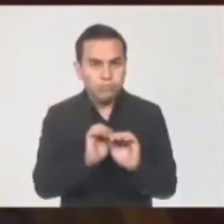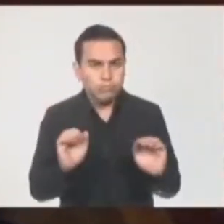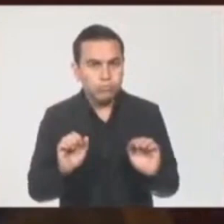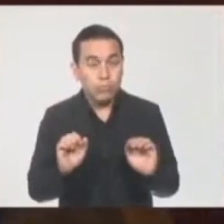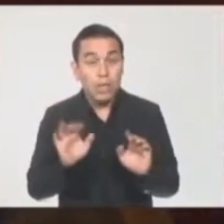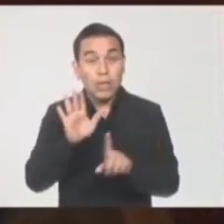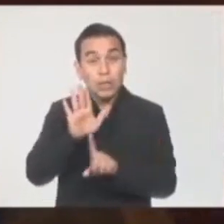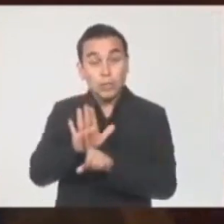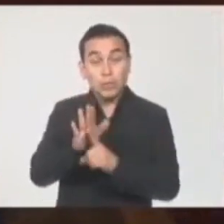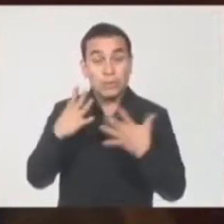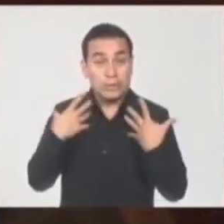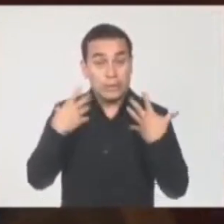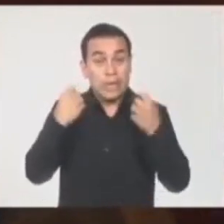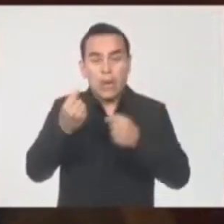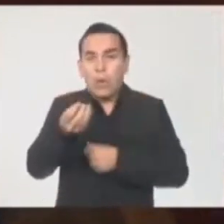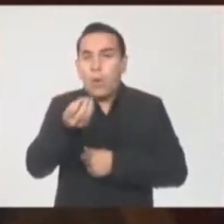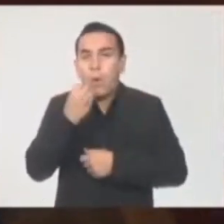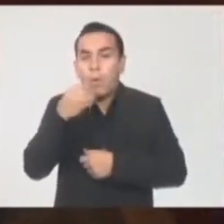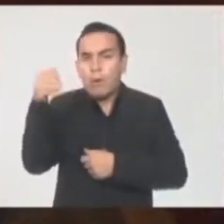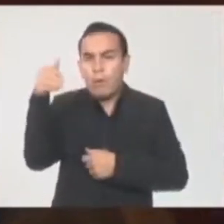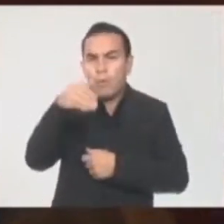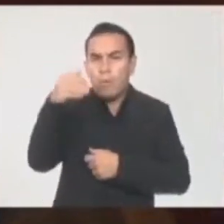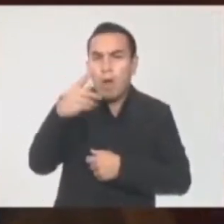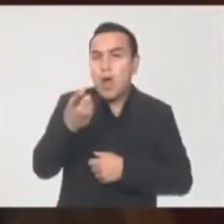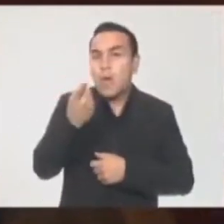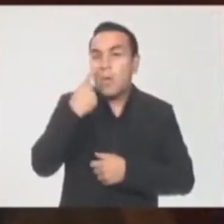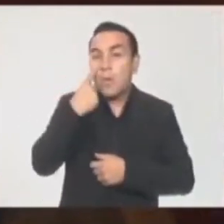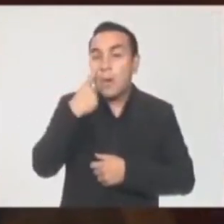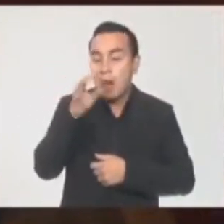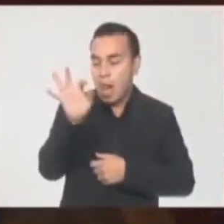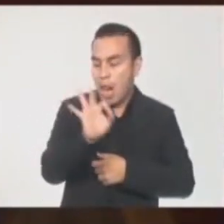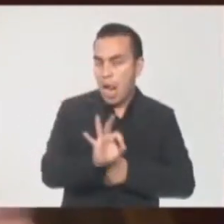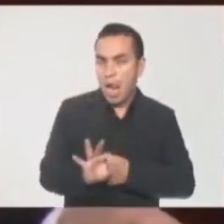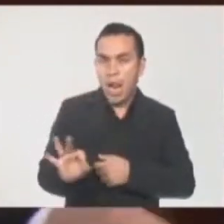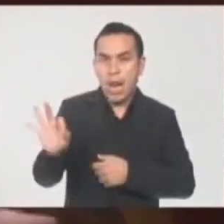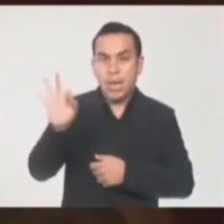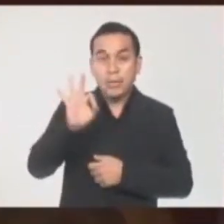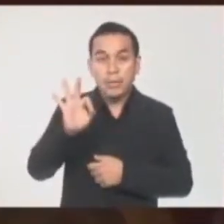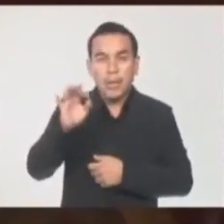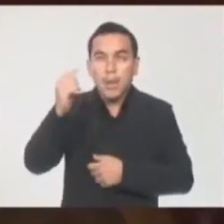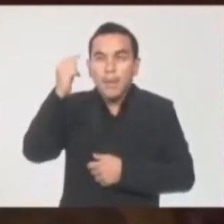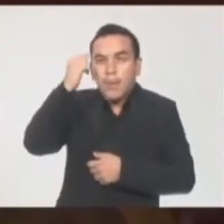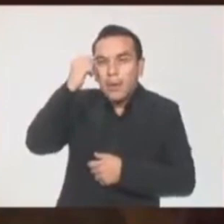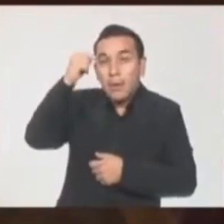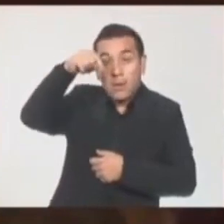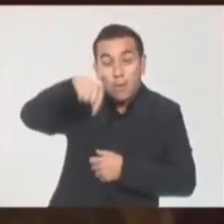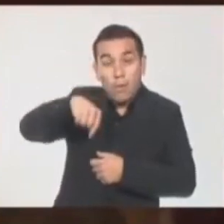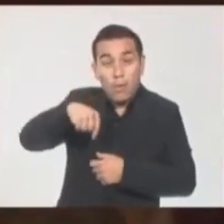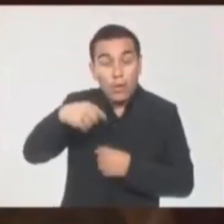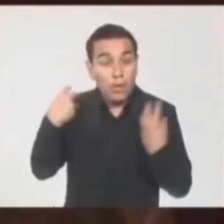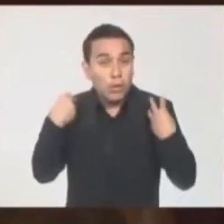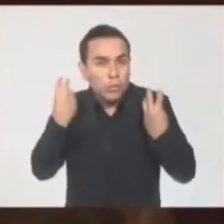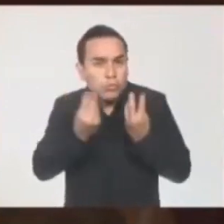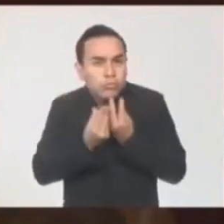salud, en su nutrición, en su educación y cuidado como se merecían, ¿se imaginan el tipo de sociedad que tuviéramos